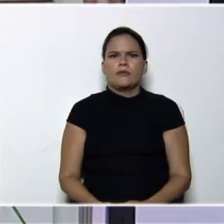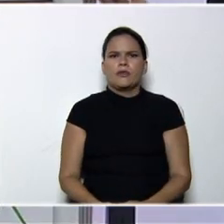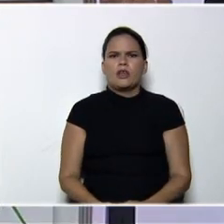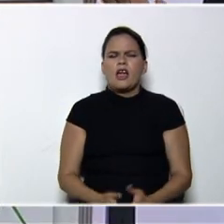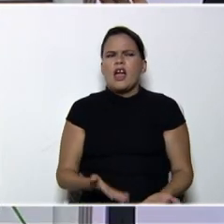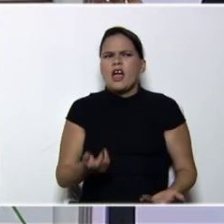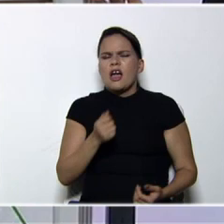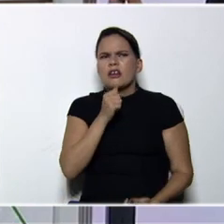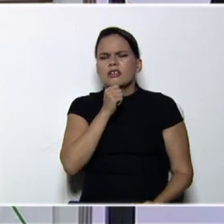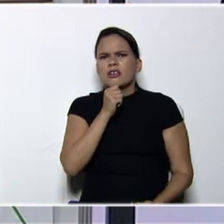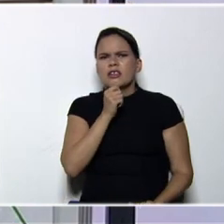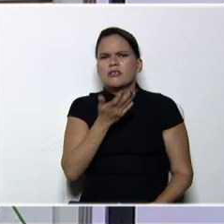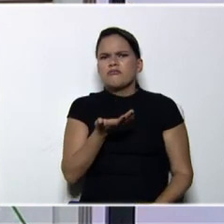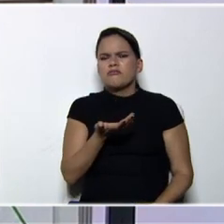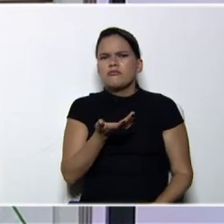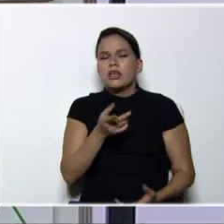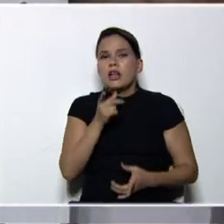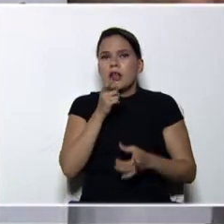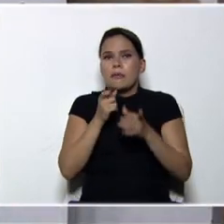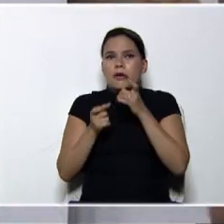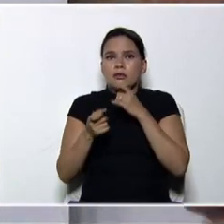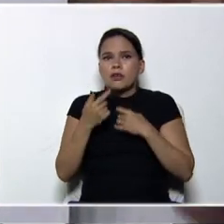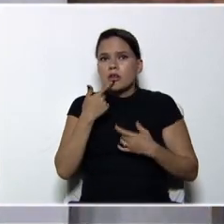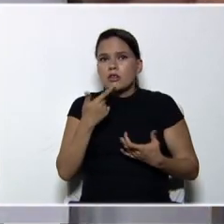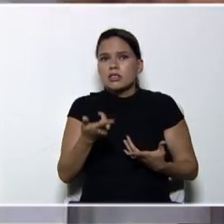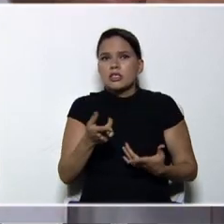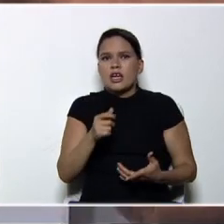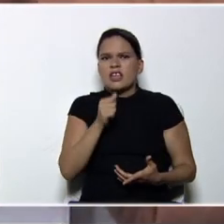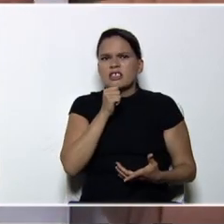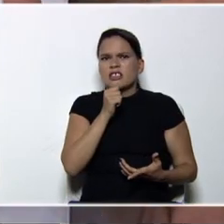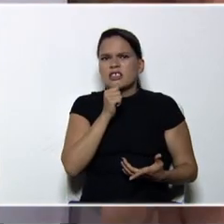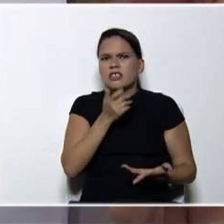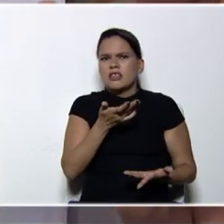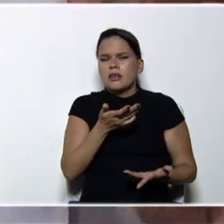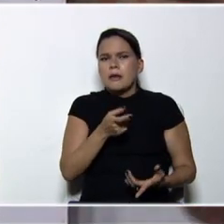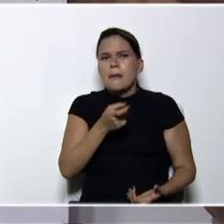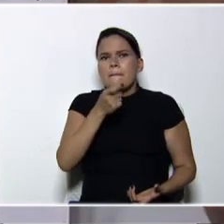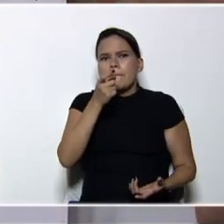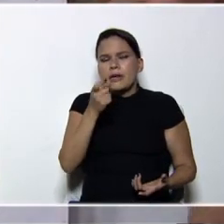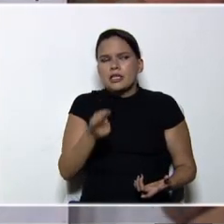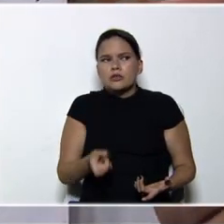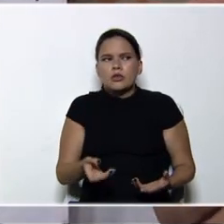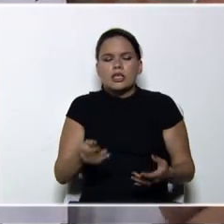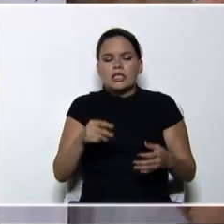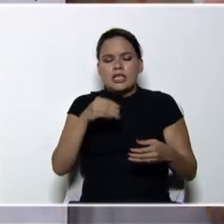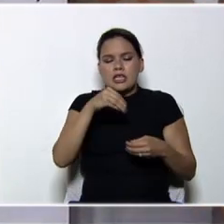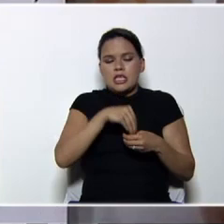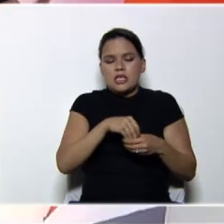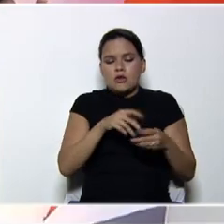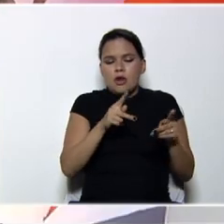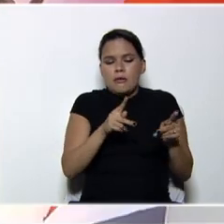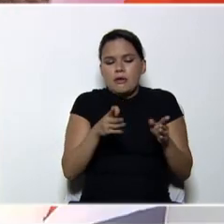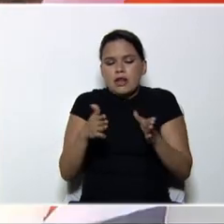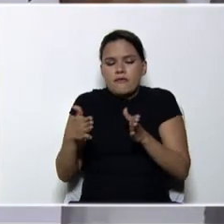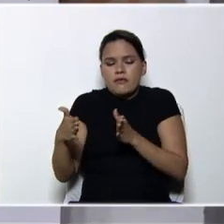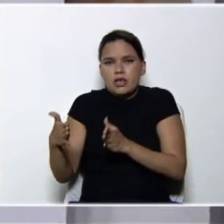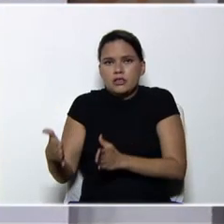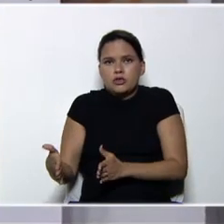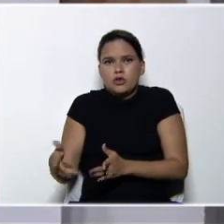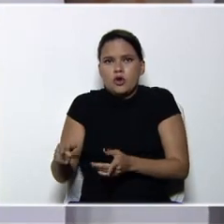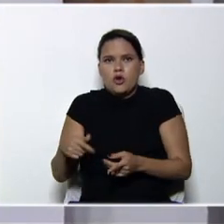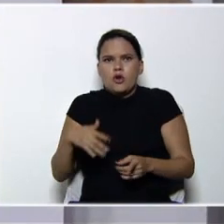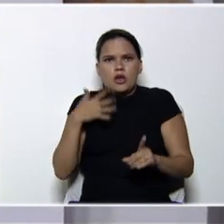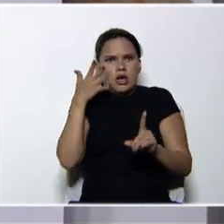quiénes? Bueno, la pregunta nos los dice, ¿no? Personas, las personas que van a estar involucradas en la planificación, los que asesoran, porque